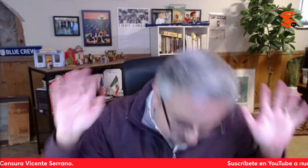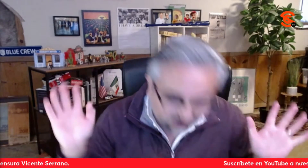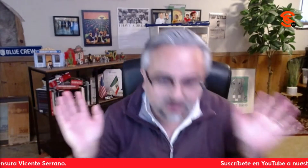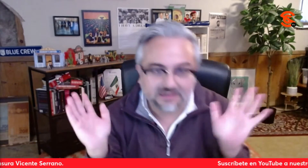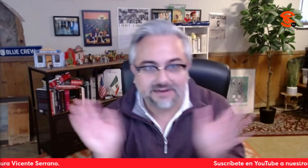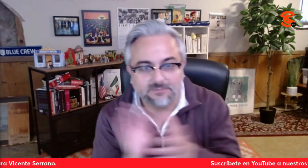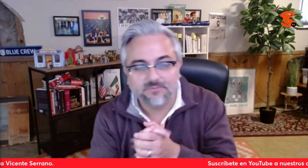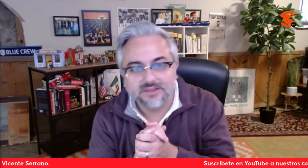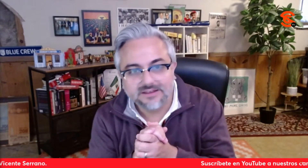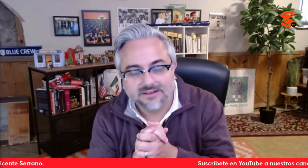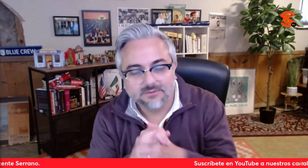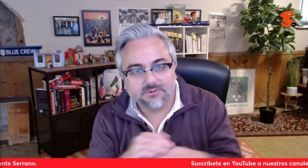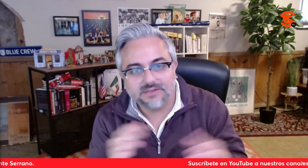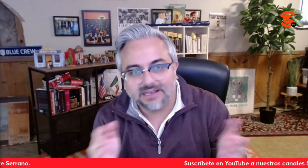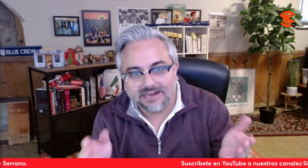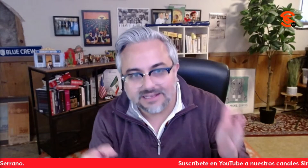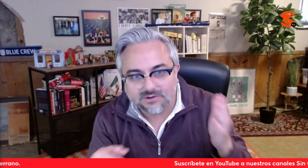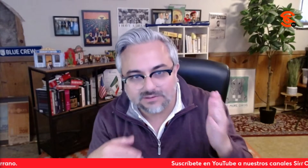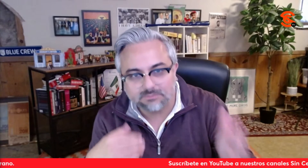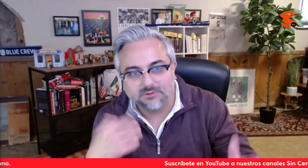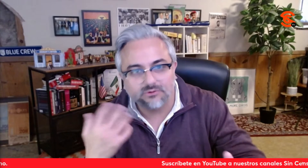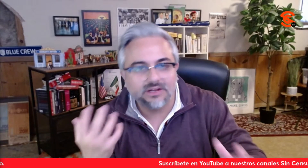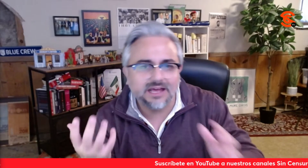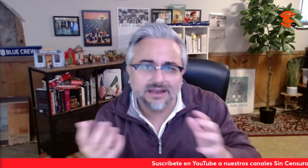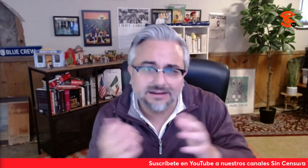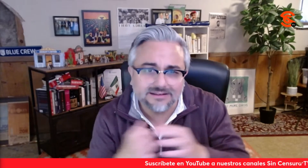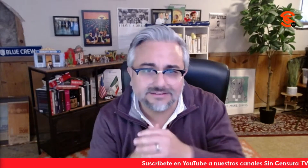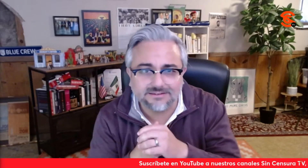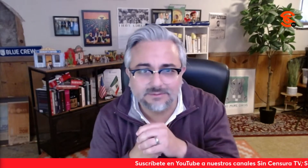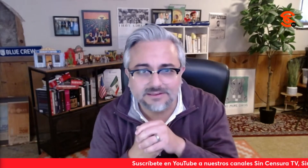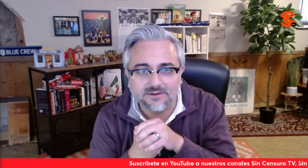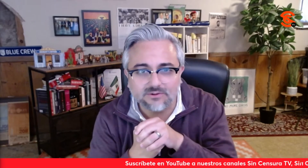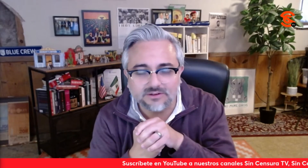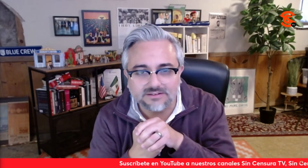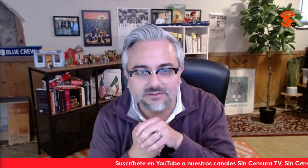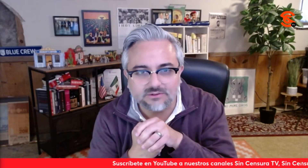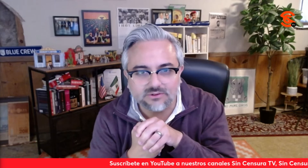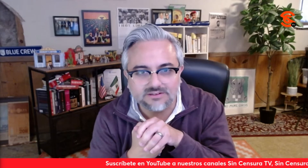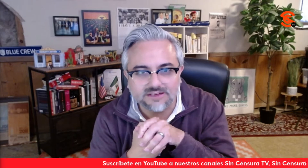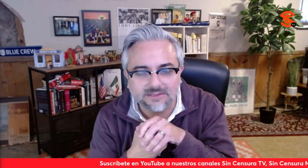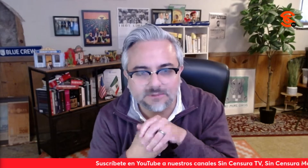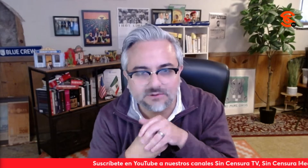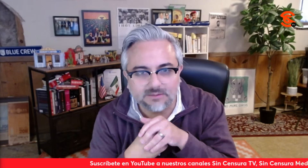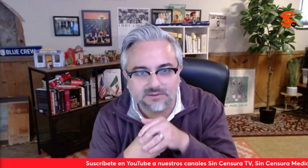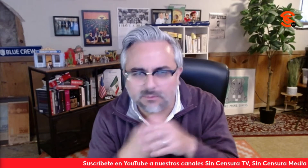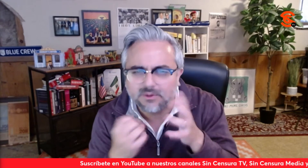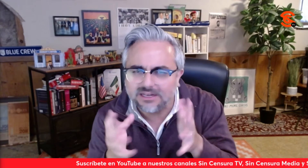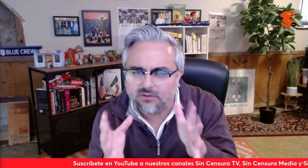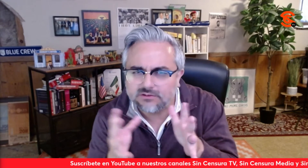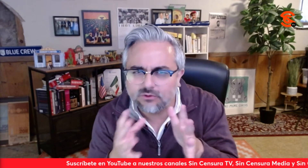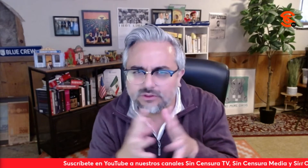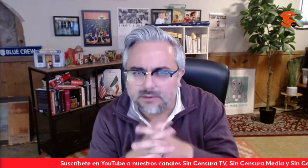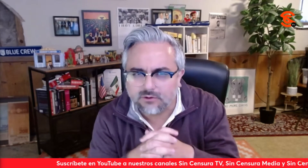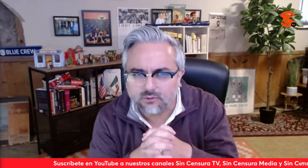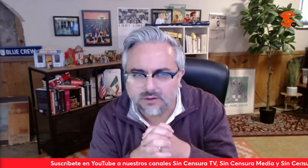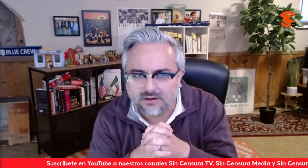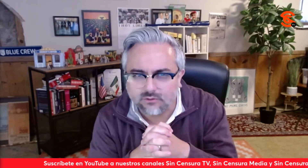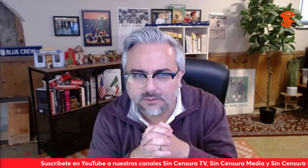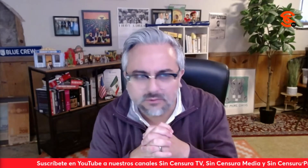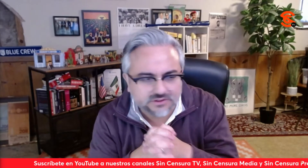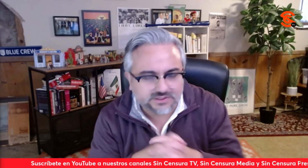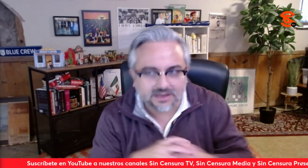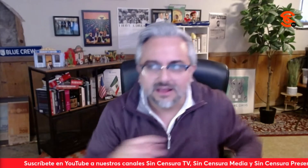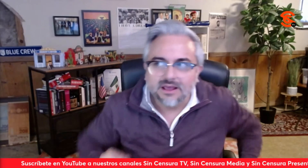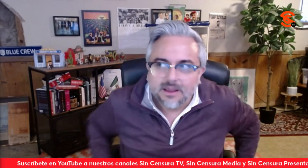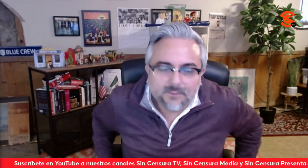que quede muy, muy claro. Pero sacan ahí cosas personales, se meten con situaciones ahí que pasaron en el pasado. ¿Por qué no discuten mejor sobre la